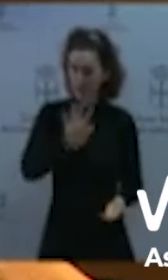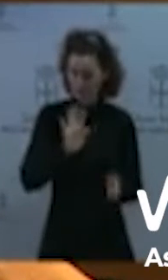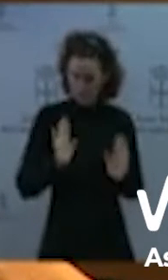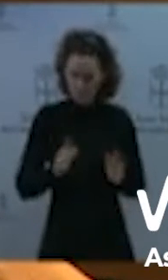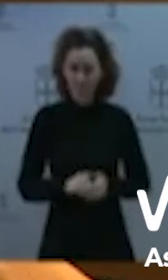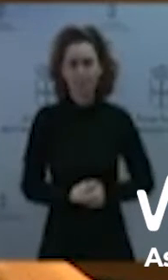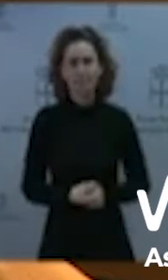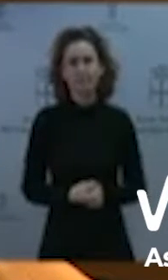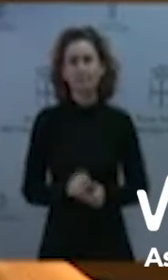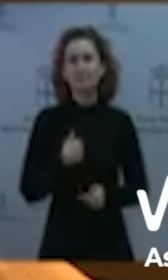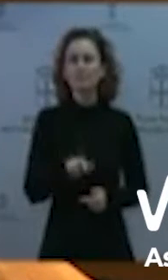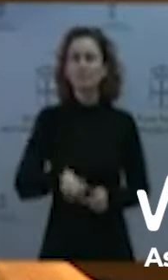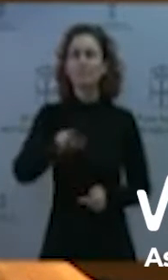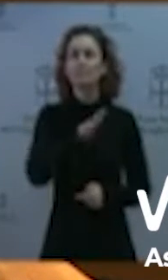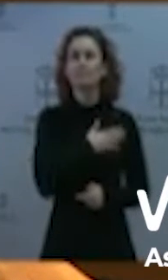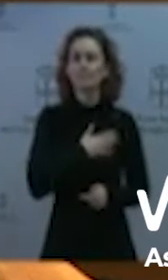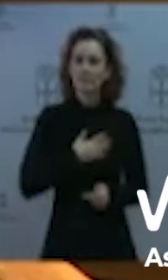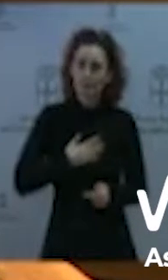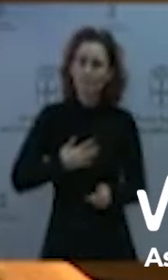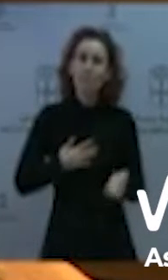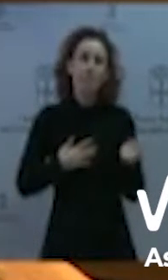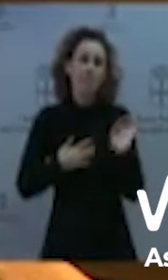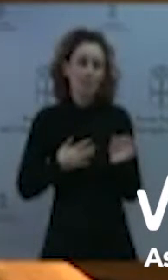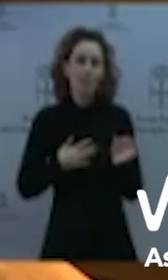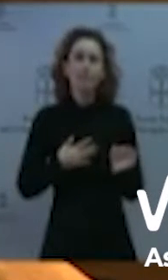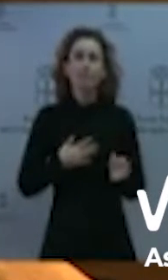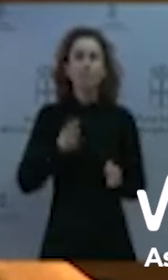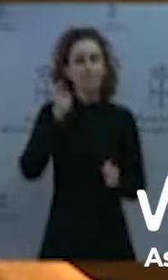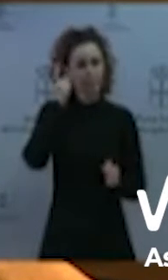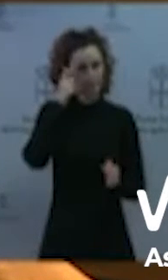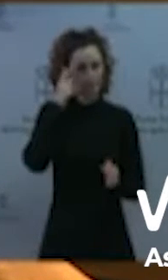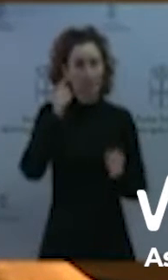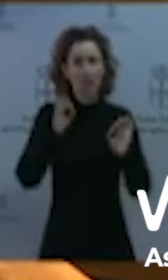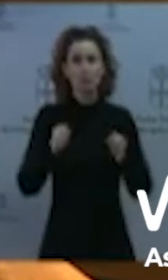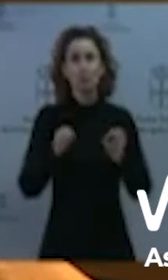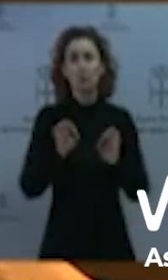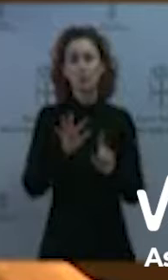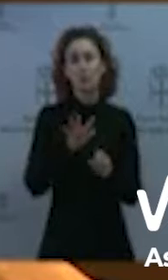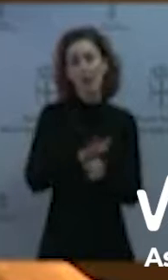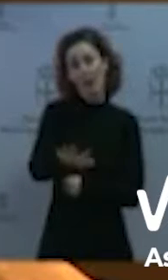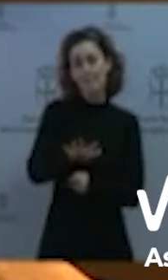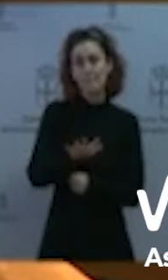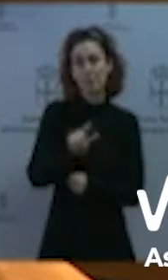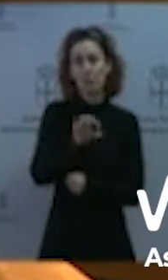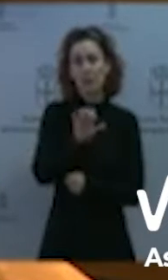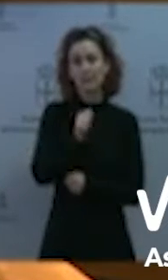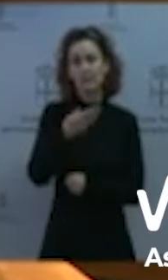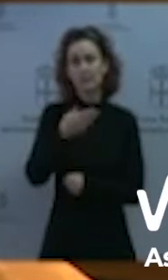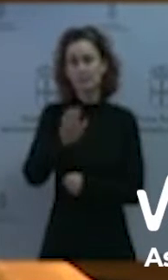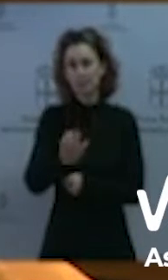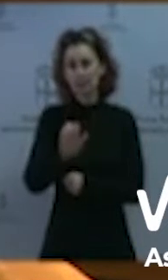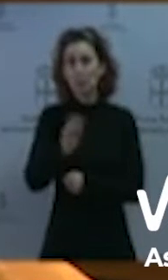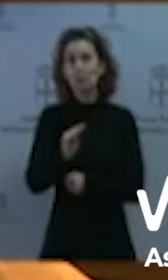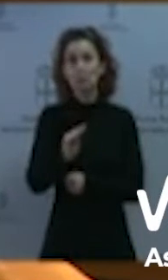Que sí, yo tengo claro que en el marco de catalogación LESPRE nuestro plan de gestión del lobo no sirve y que no va a